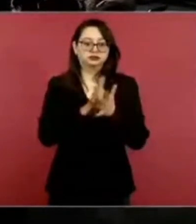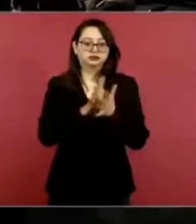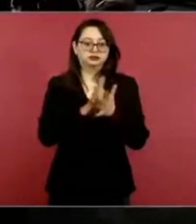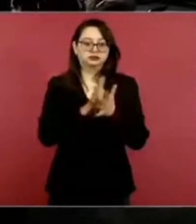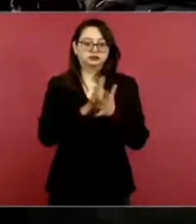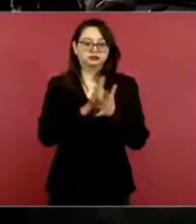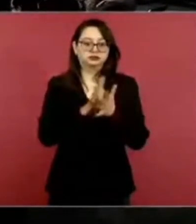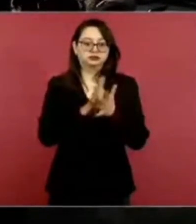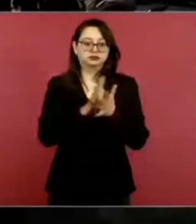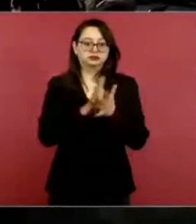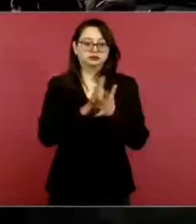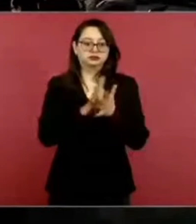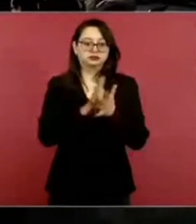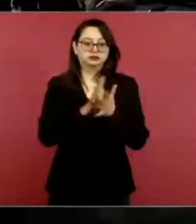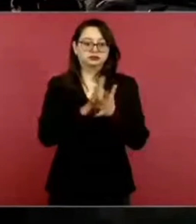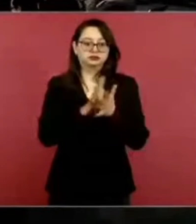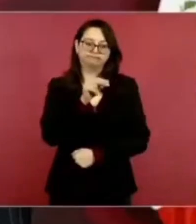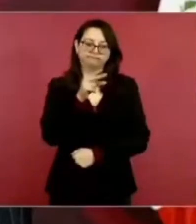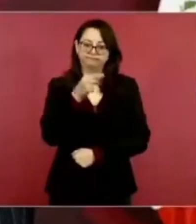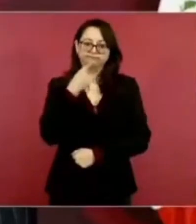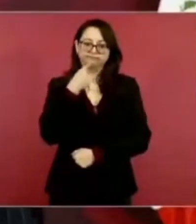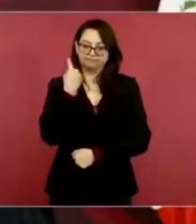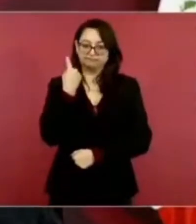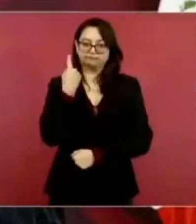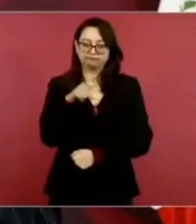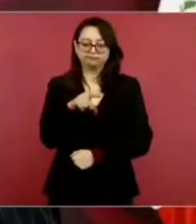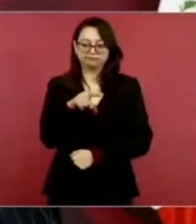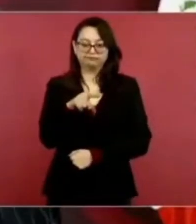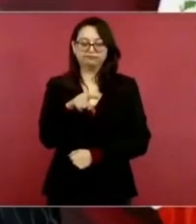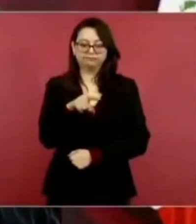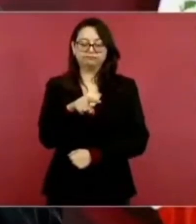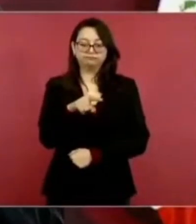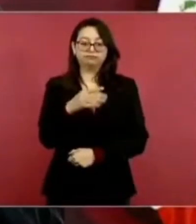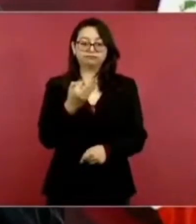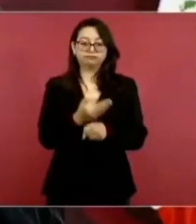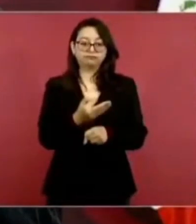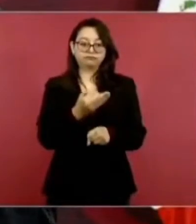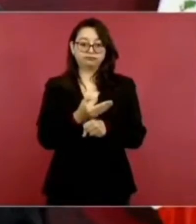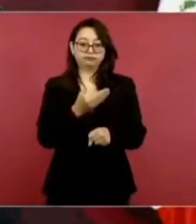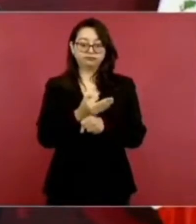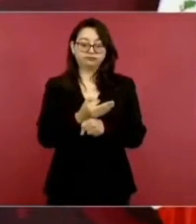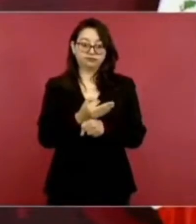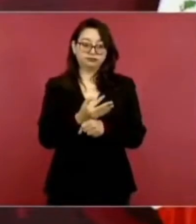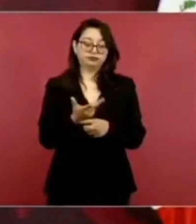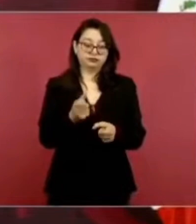los conservadores, aquí viven los que pagan impuestos.